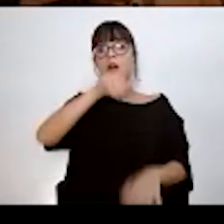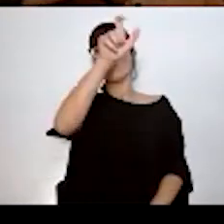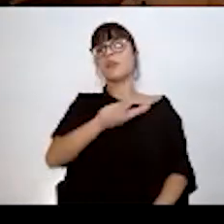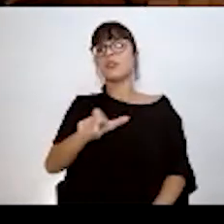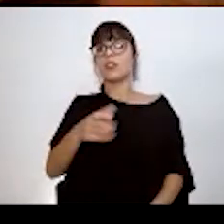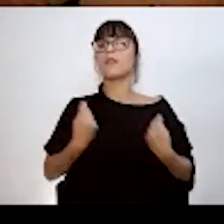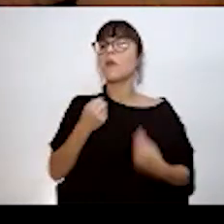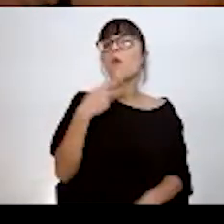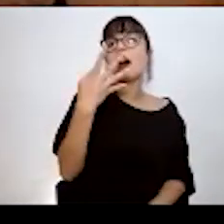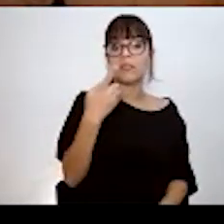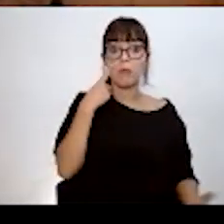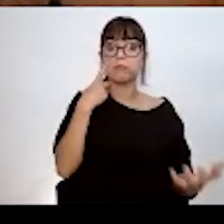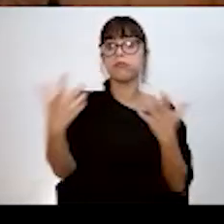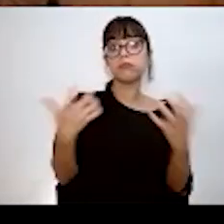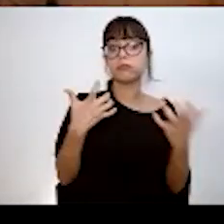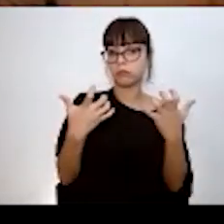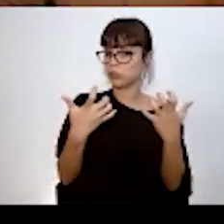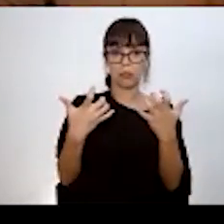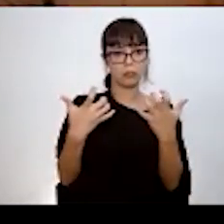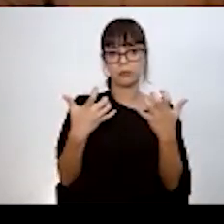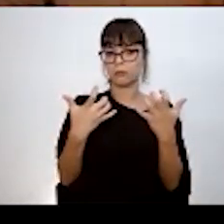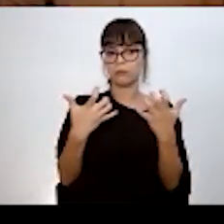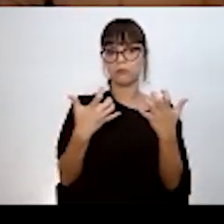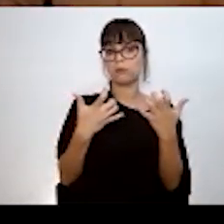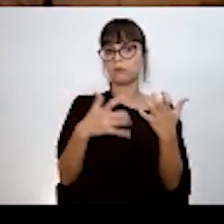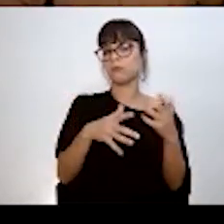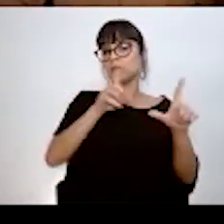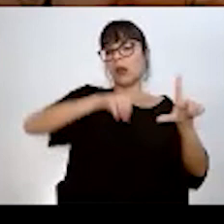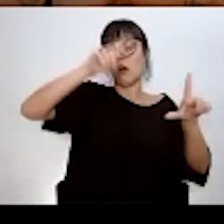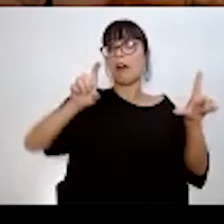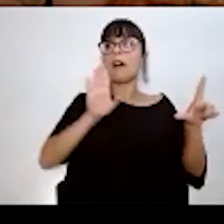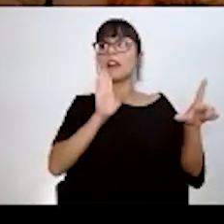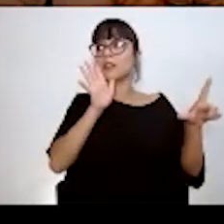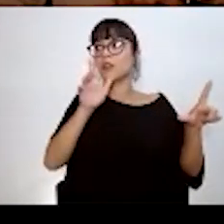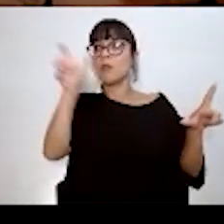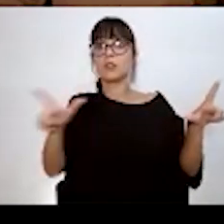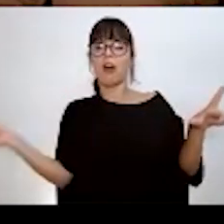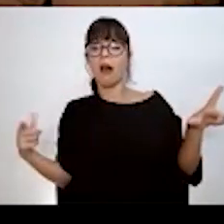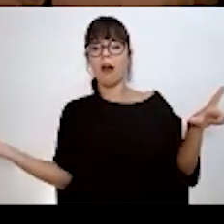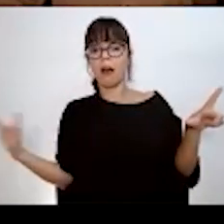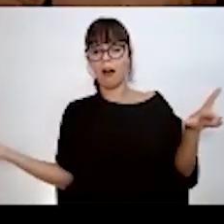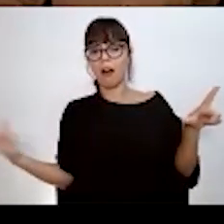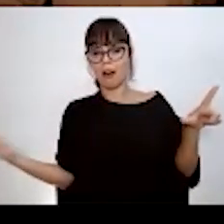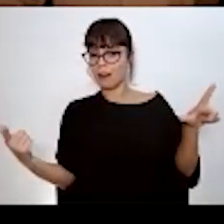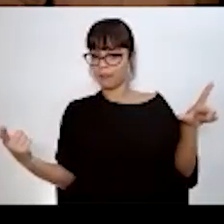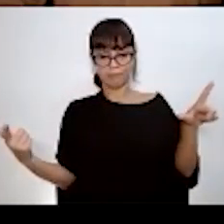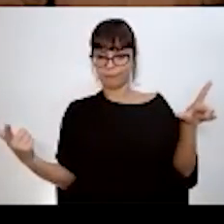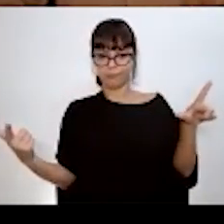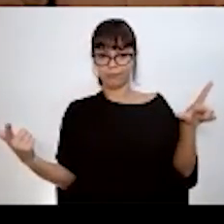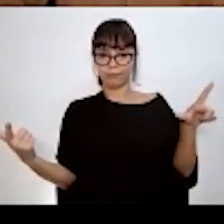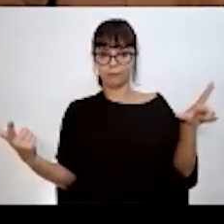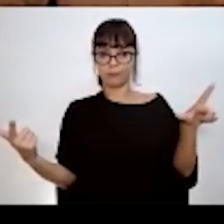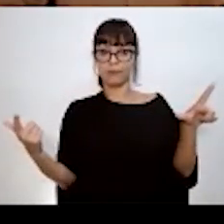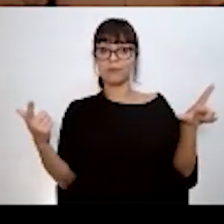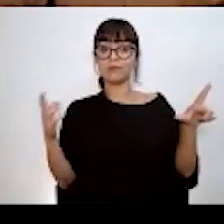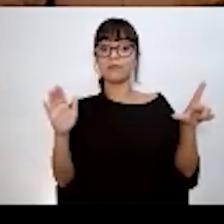decir, cualquiera de estas variaciones no es el resultado de una llegada masiva de población, sino es posiblemente la